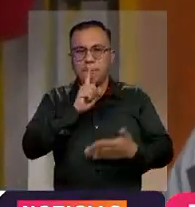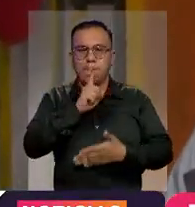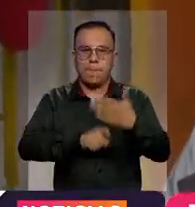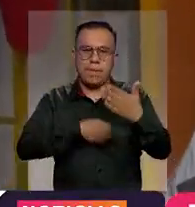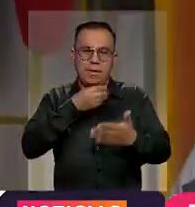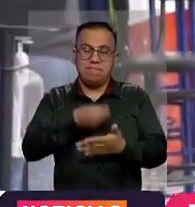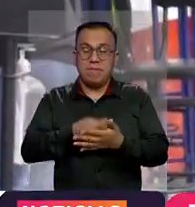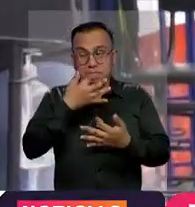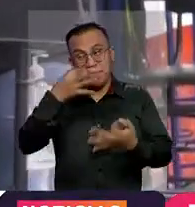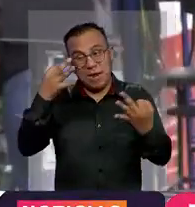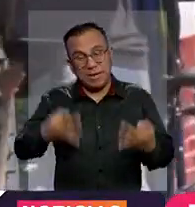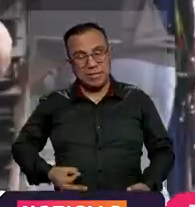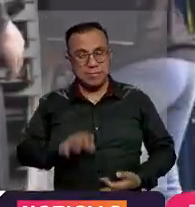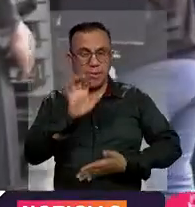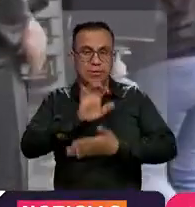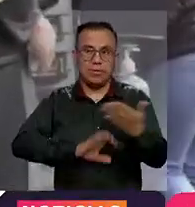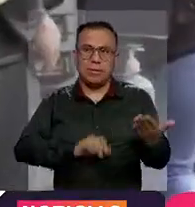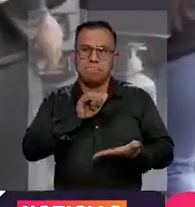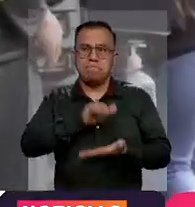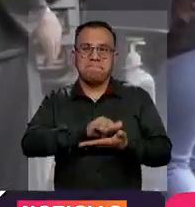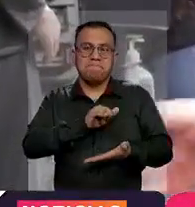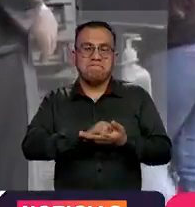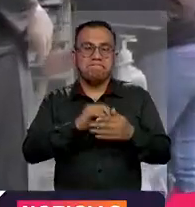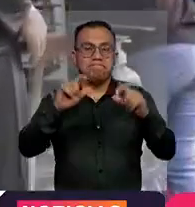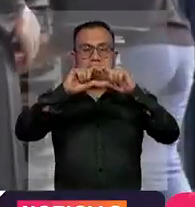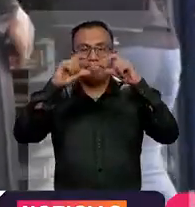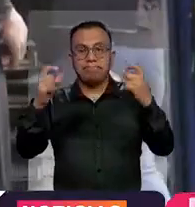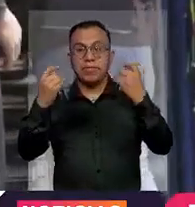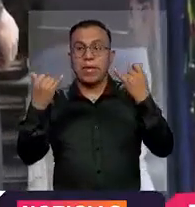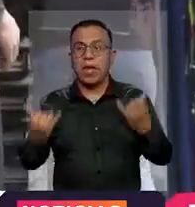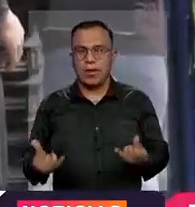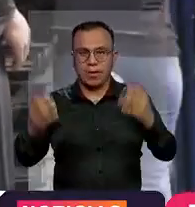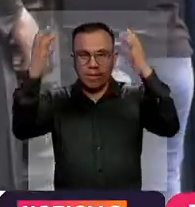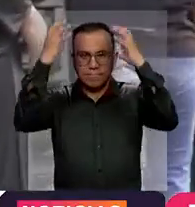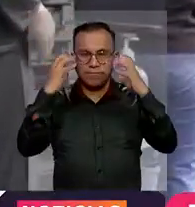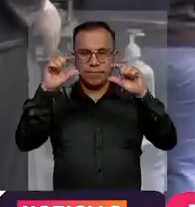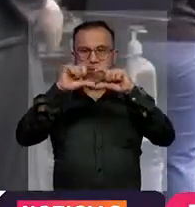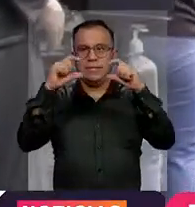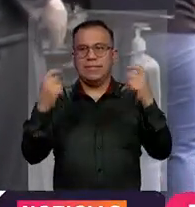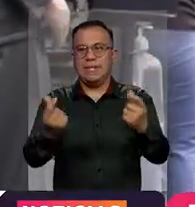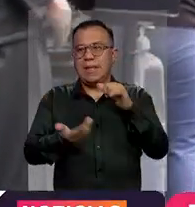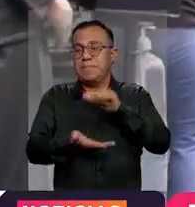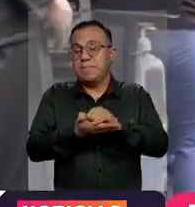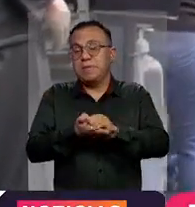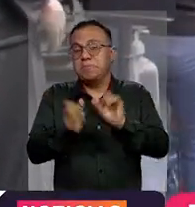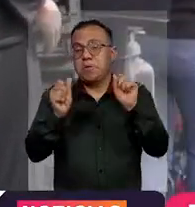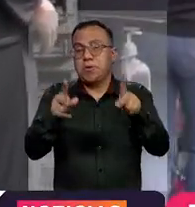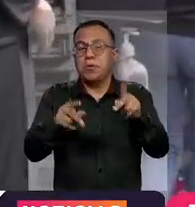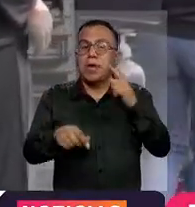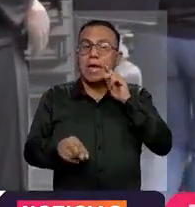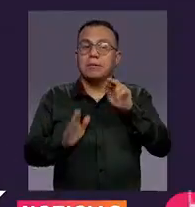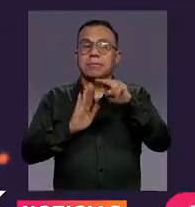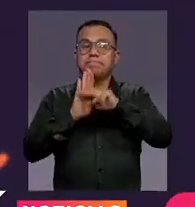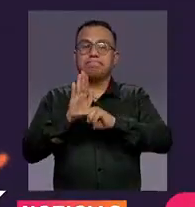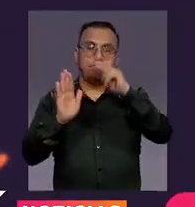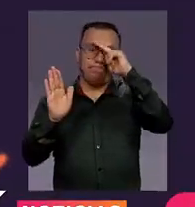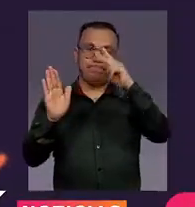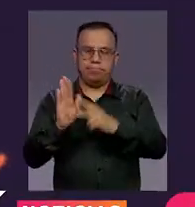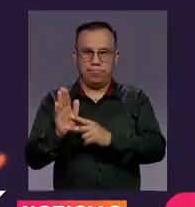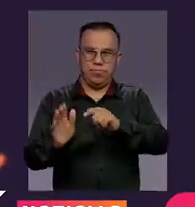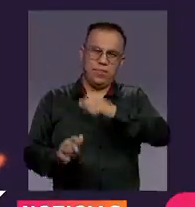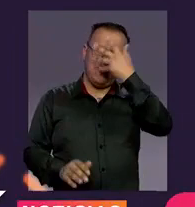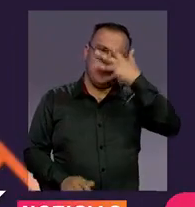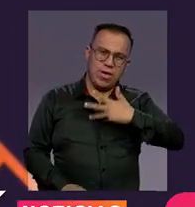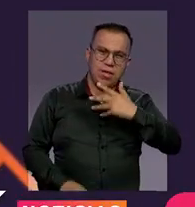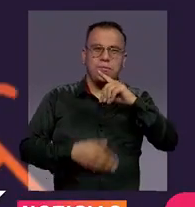comparendos, realmente. Es la misma placa, solo que ahora toca poner una cinta negra atrás. Pero bueno, pues hay que seguir la norma. En redes